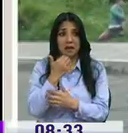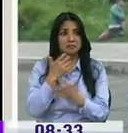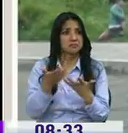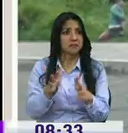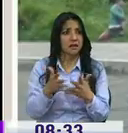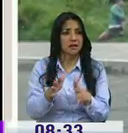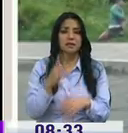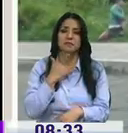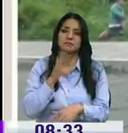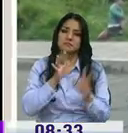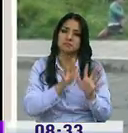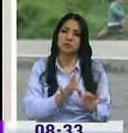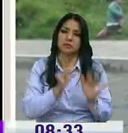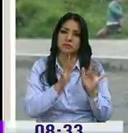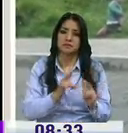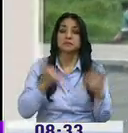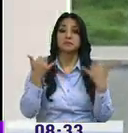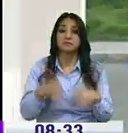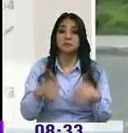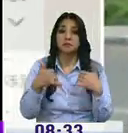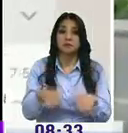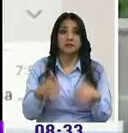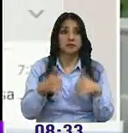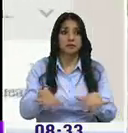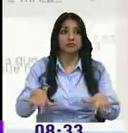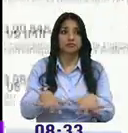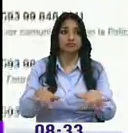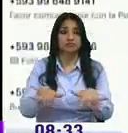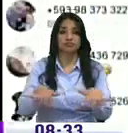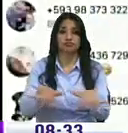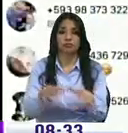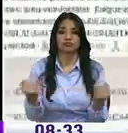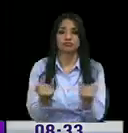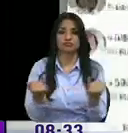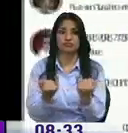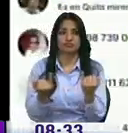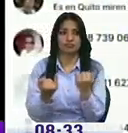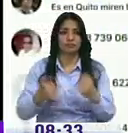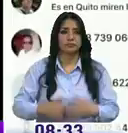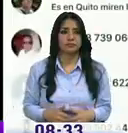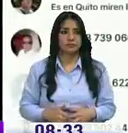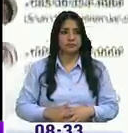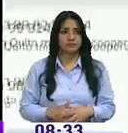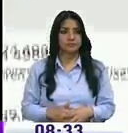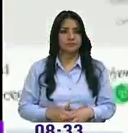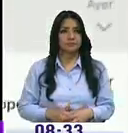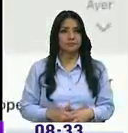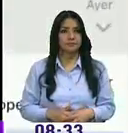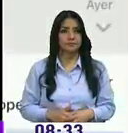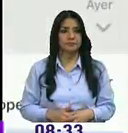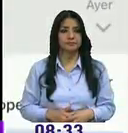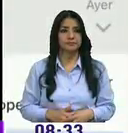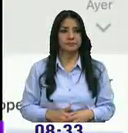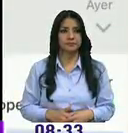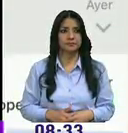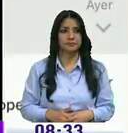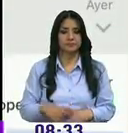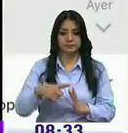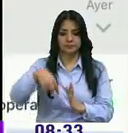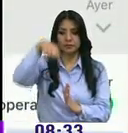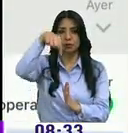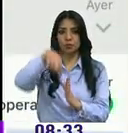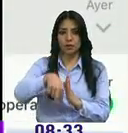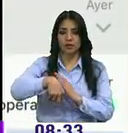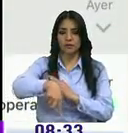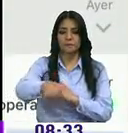vereda, jugando ahí en medio de los ratones. Debe haber un montón de ratones en ese lado. Tremendo hueco hicieron